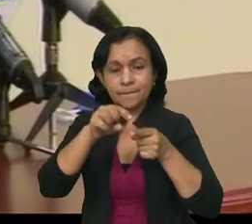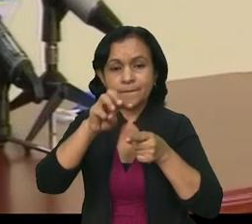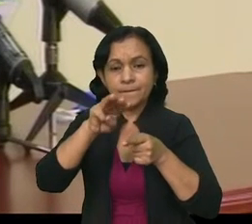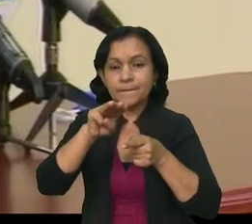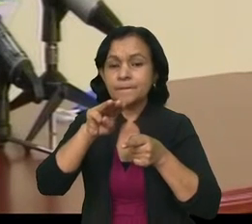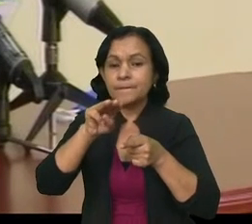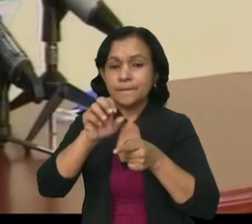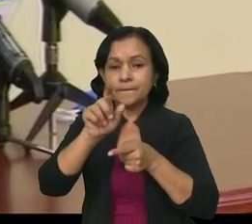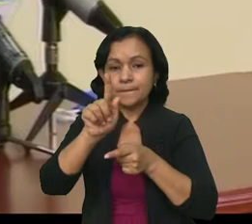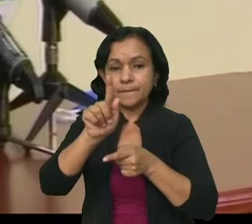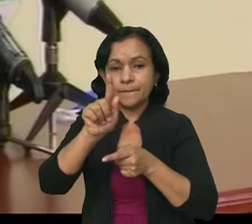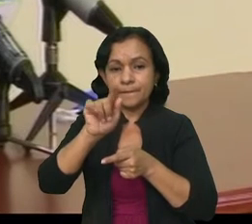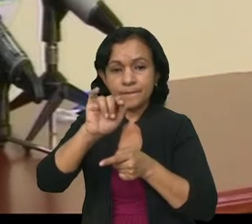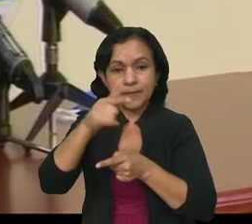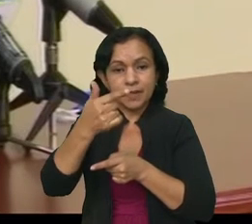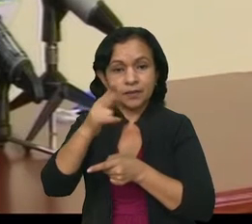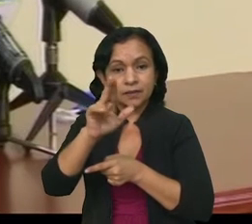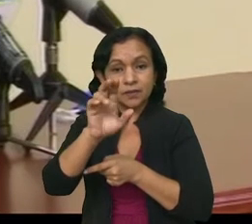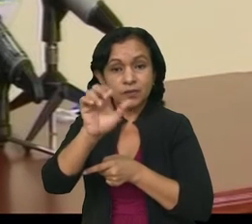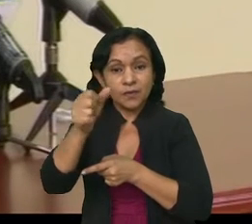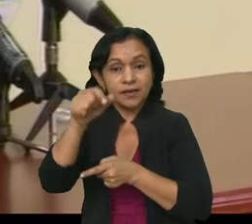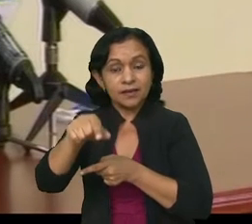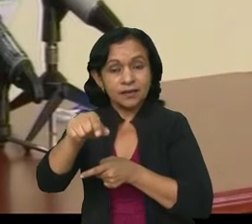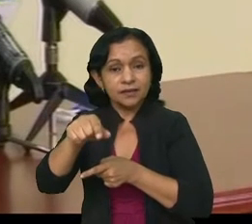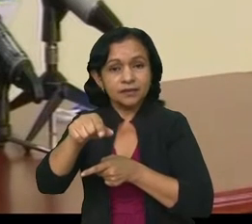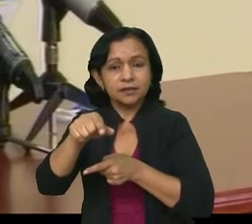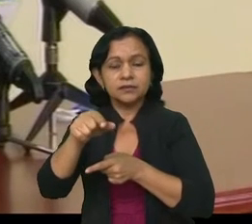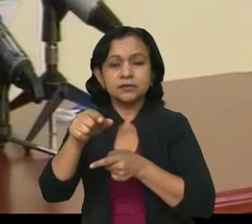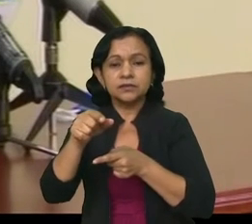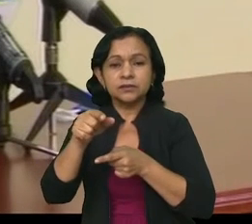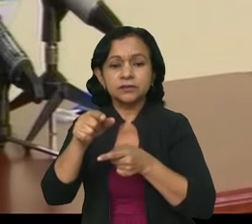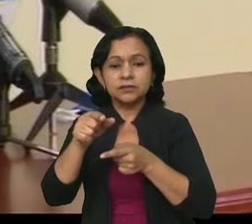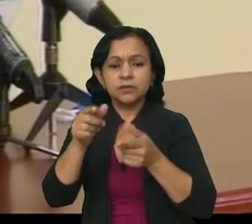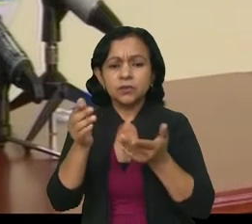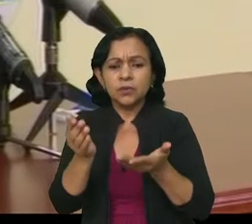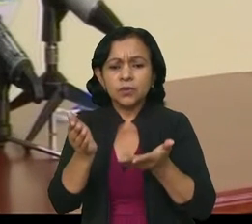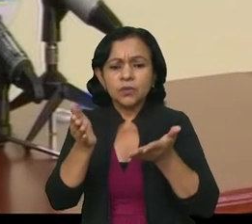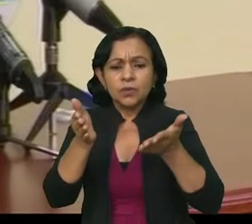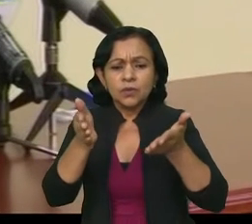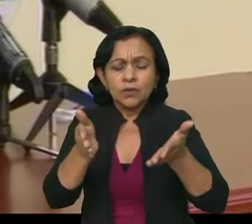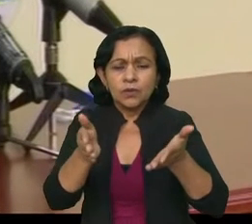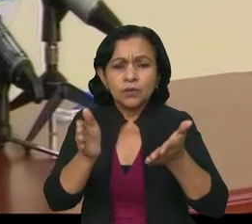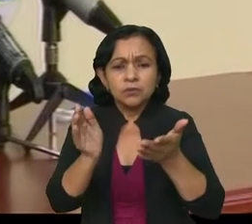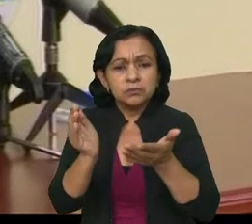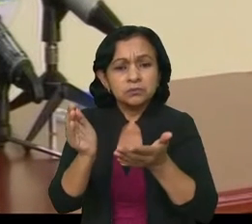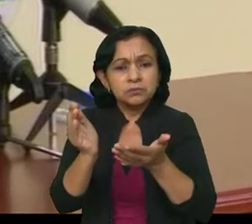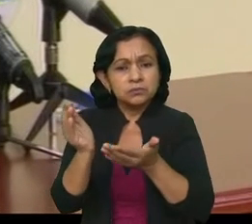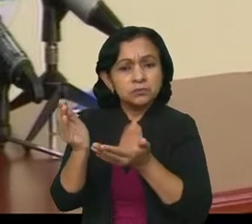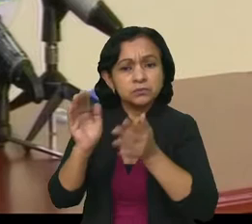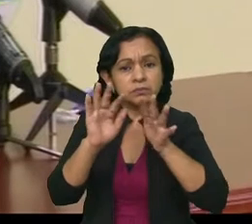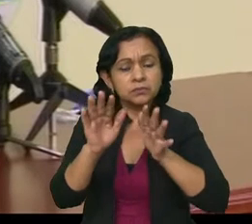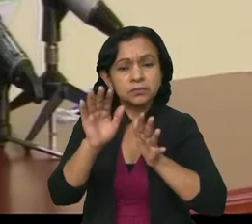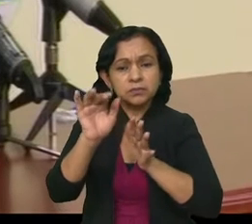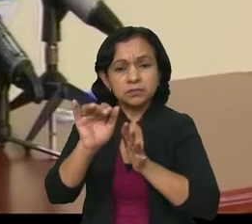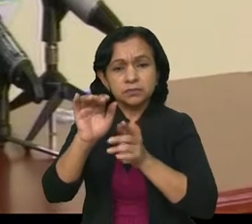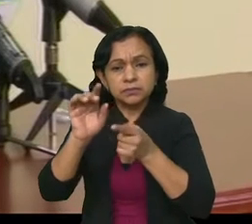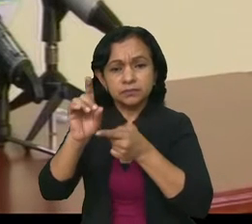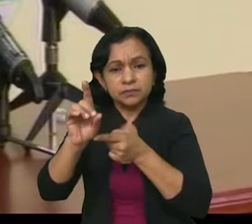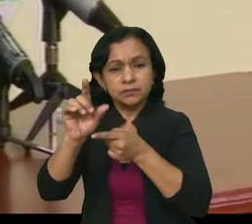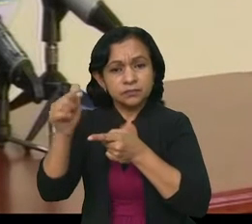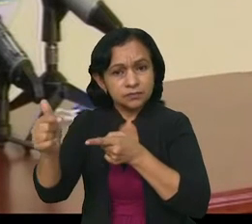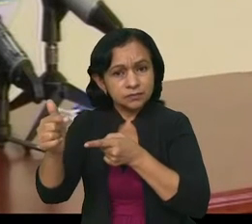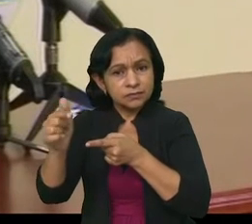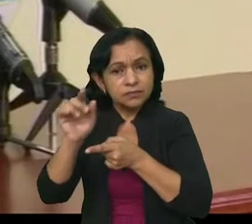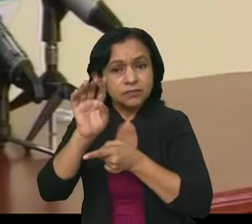Matihuás, departamento de Matagalpa, estaban velando una niñita de iniciales YGDG,